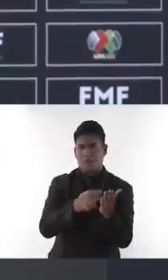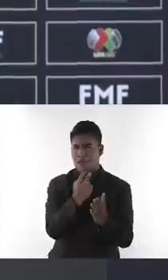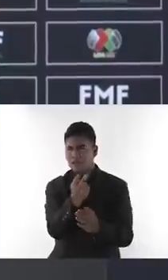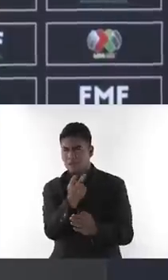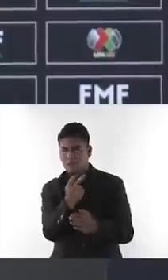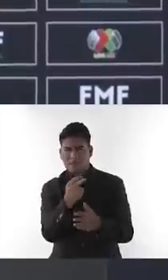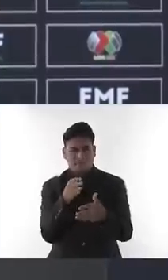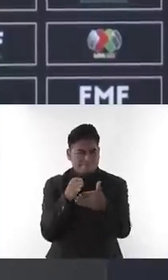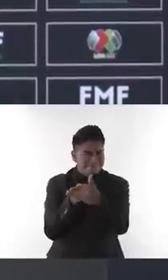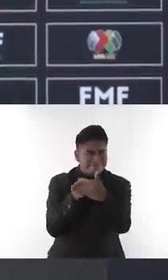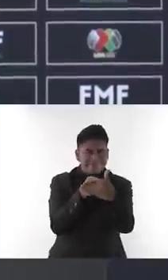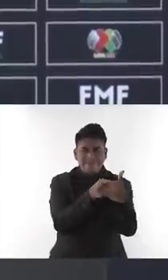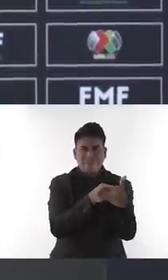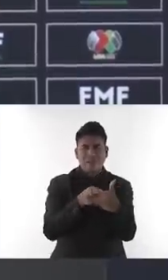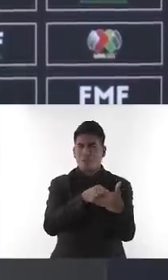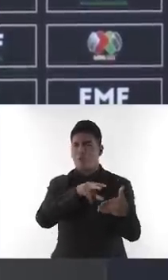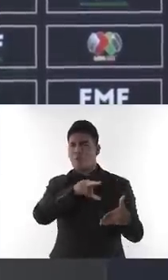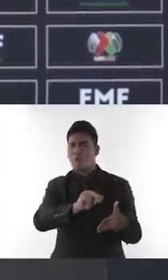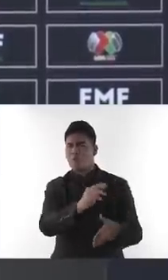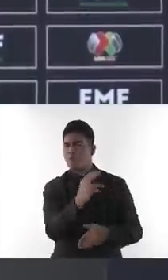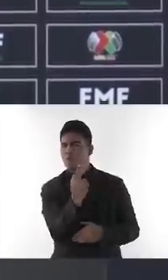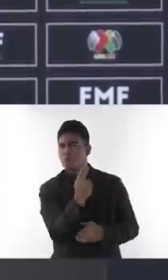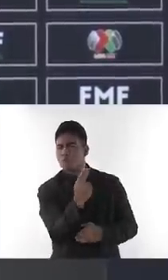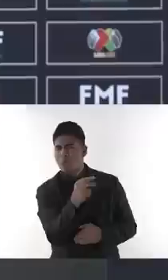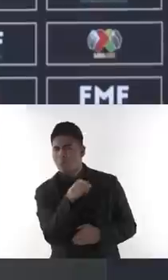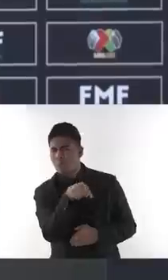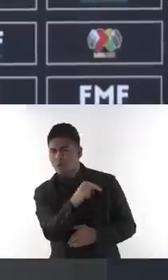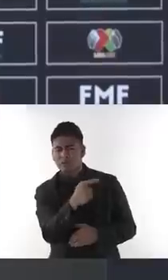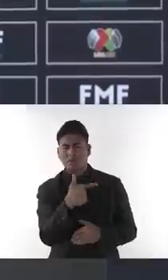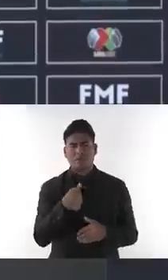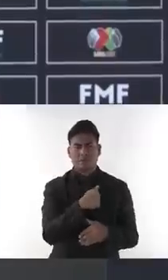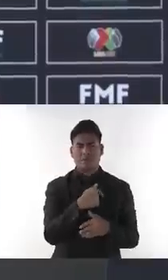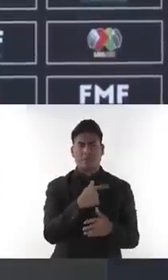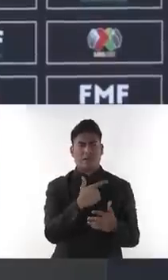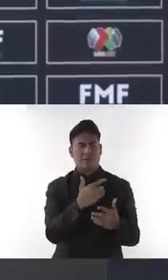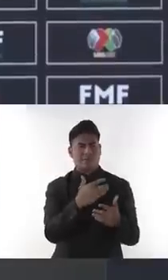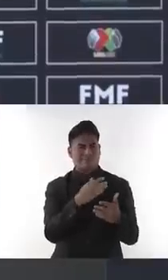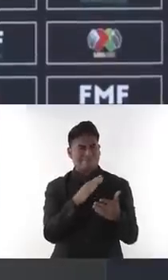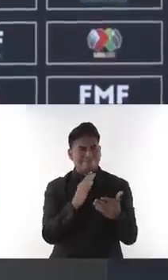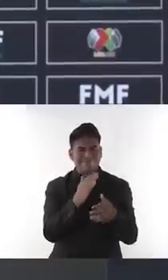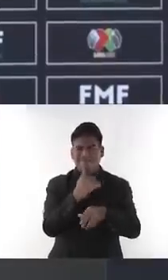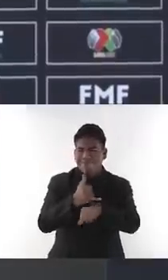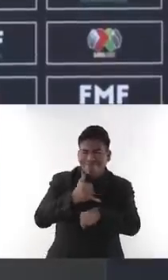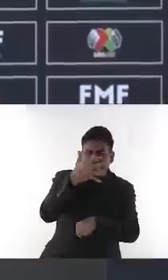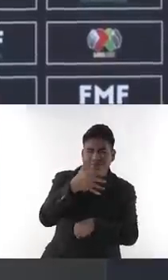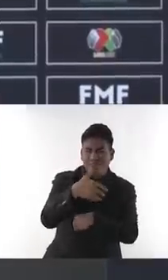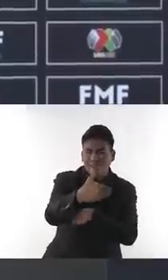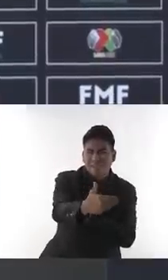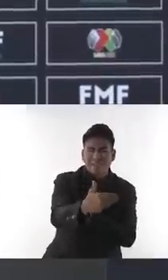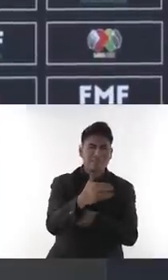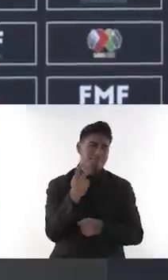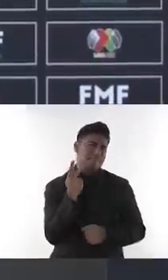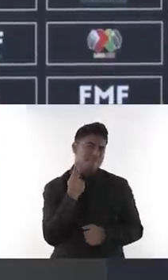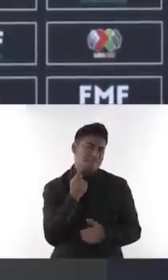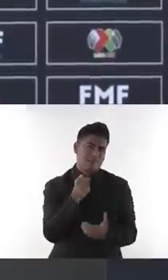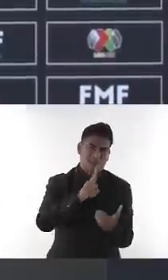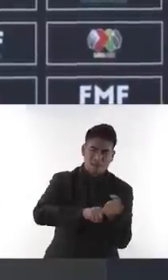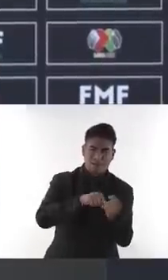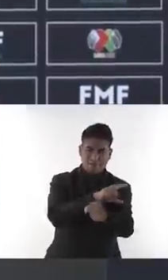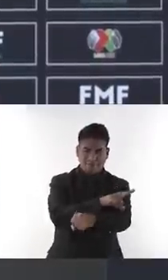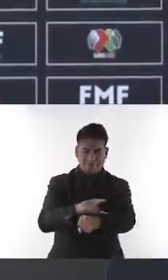qué anteponerse a la política que tiene la liga de